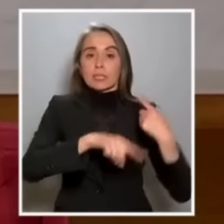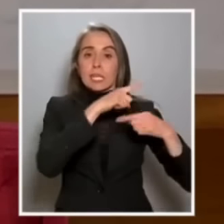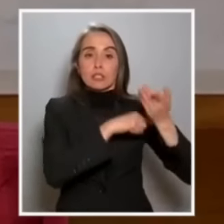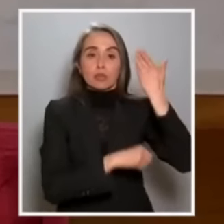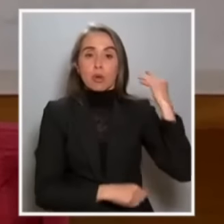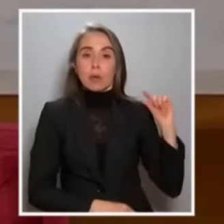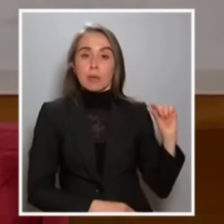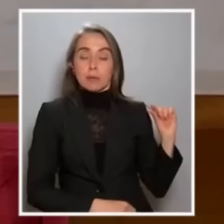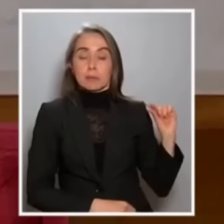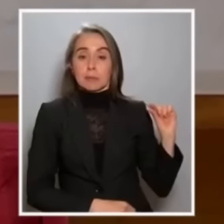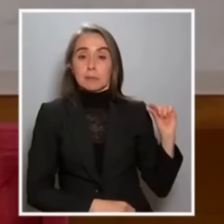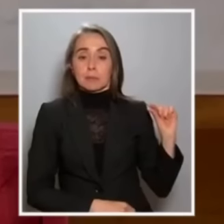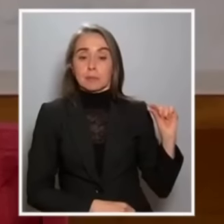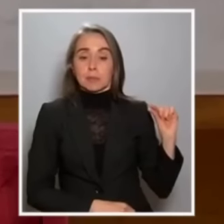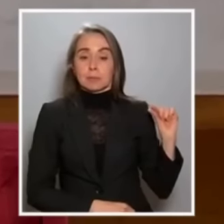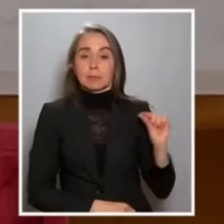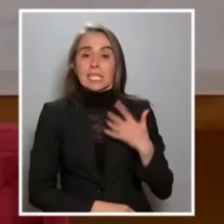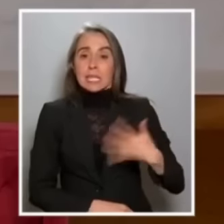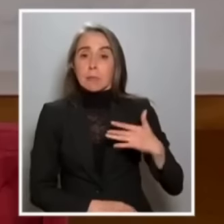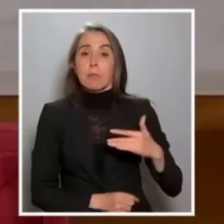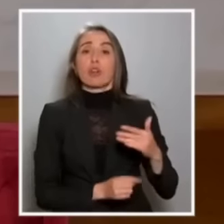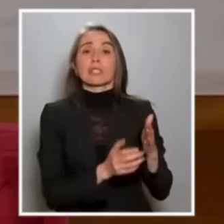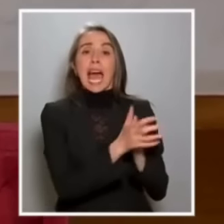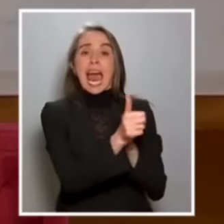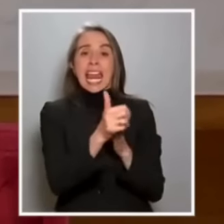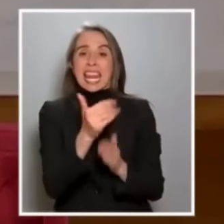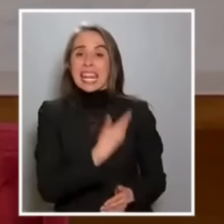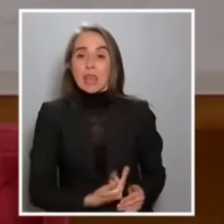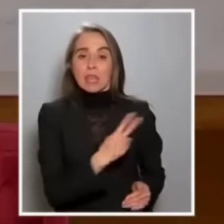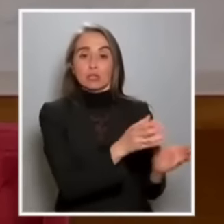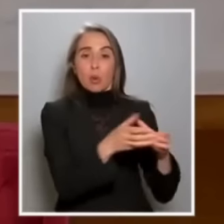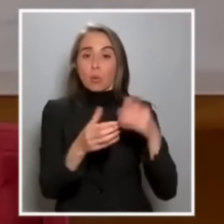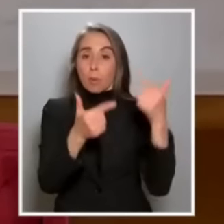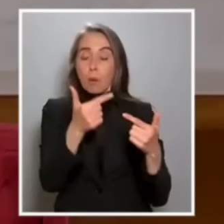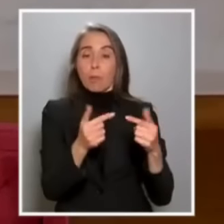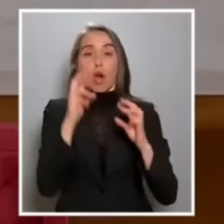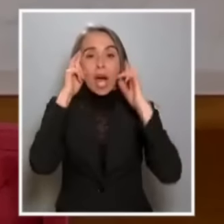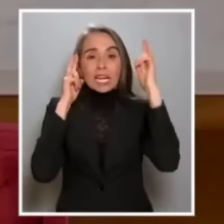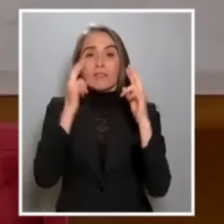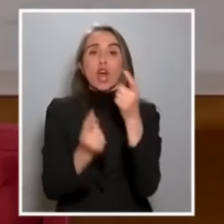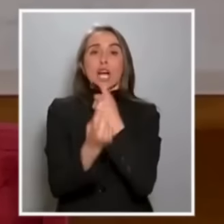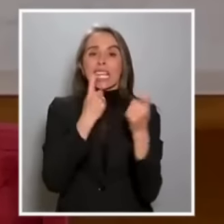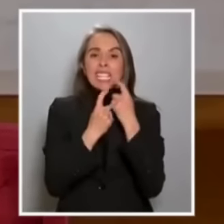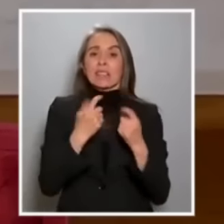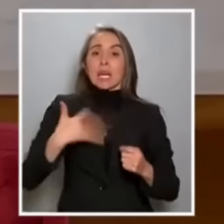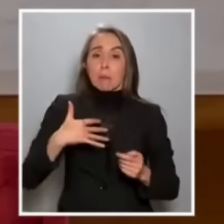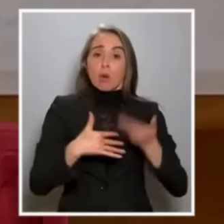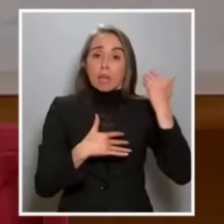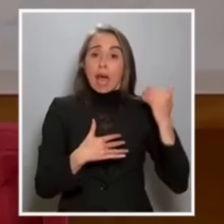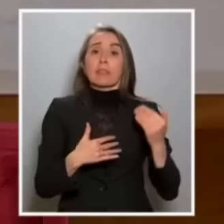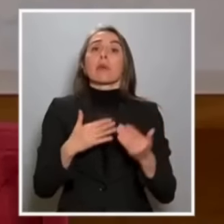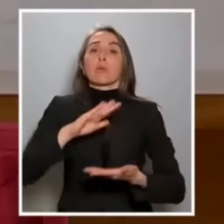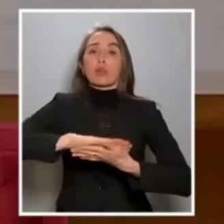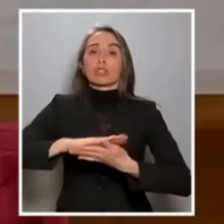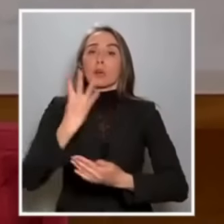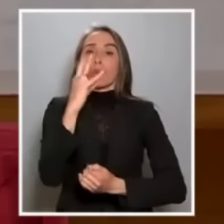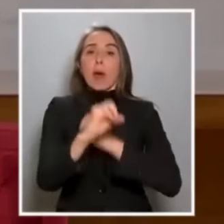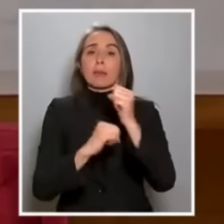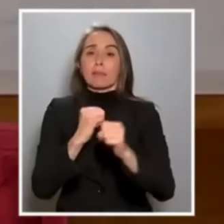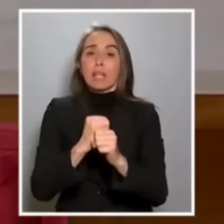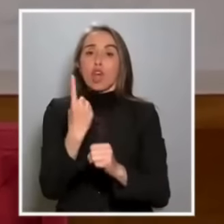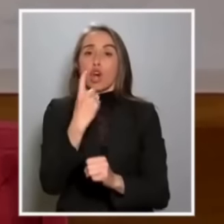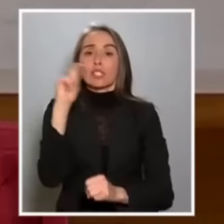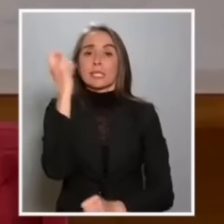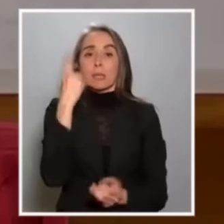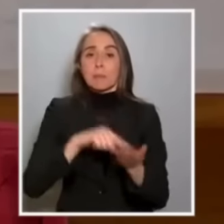reciente. Importantes líderes de su sector habían hecho reflexiones y autocríticas relevantes para los 40 años del 11